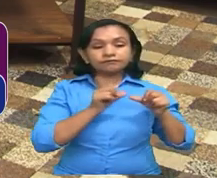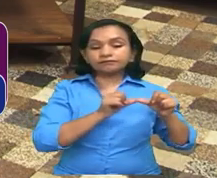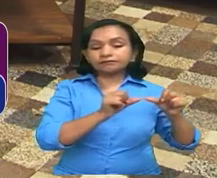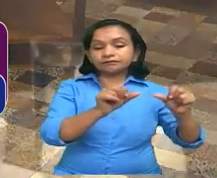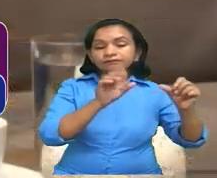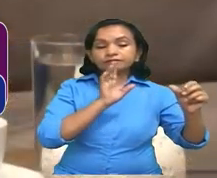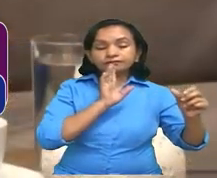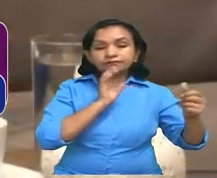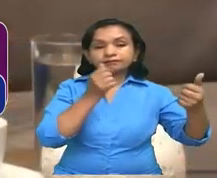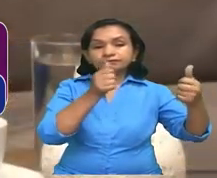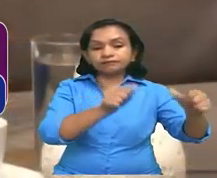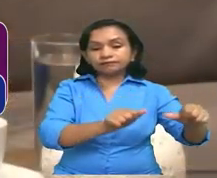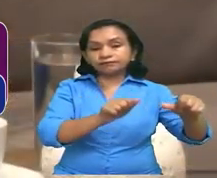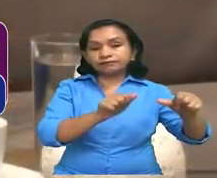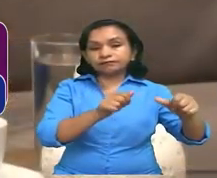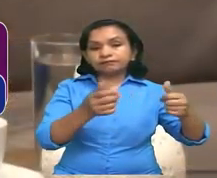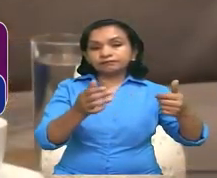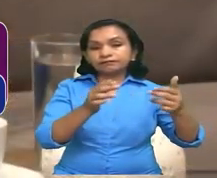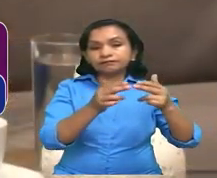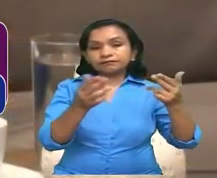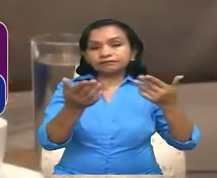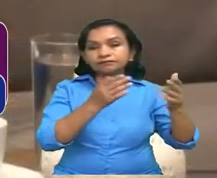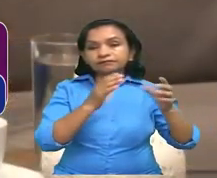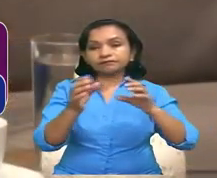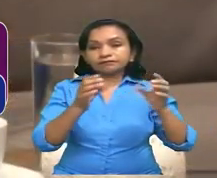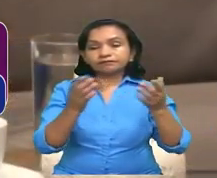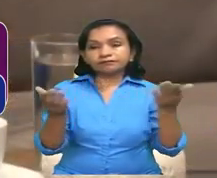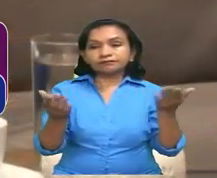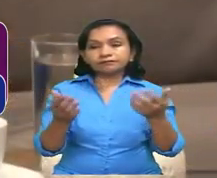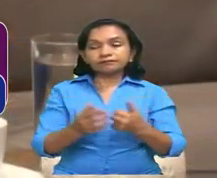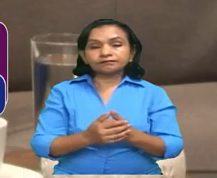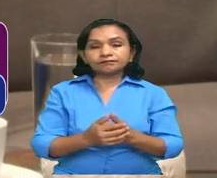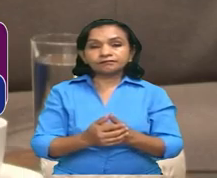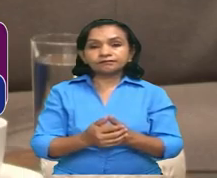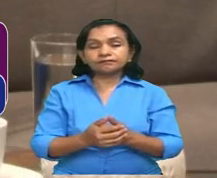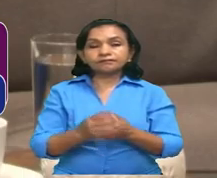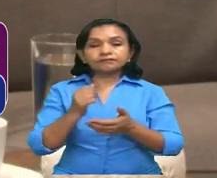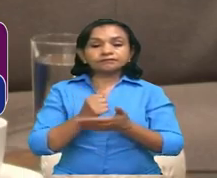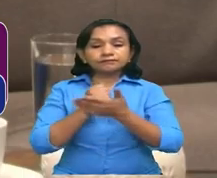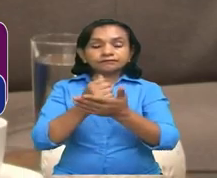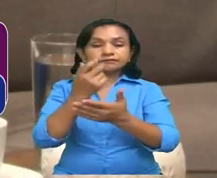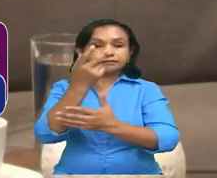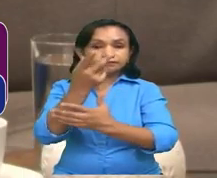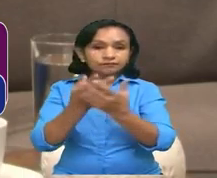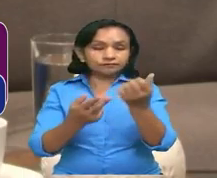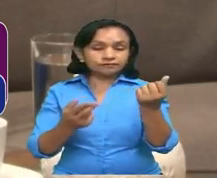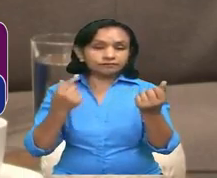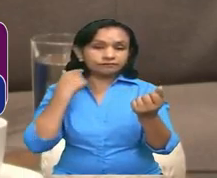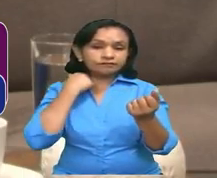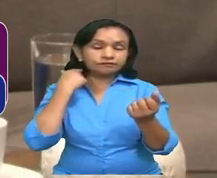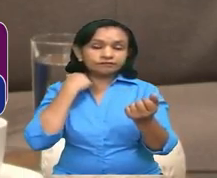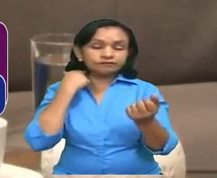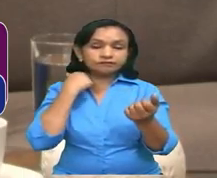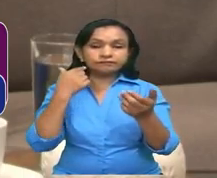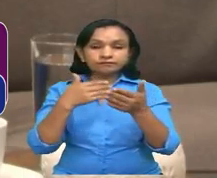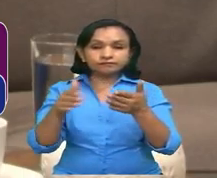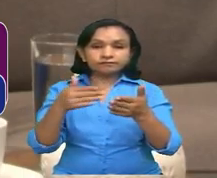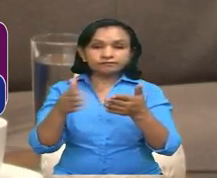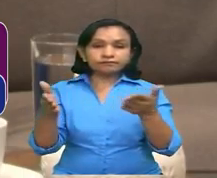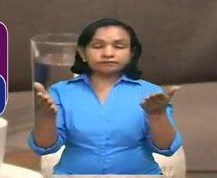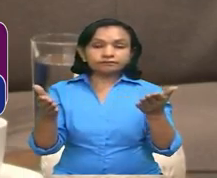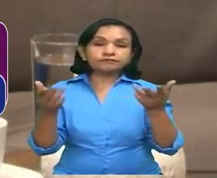la oportunidad de esa conexión. Al invitar a los mayoristas y al invitar a nuestros expositores nacionales, lo que se crea